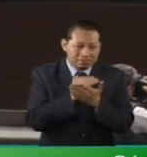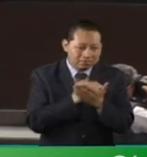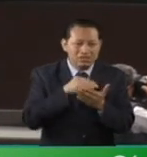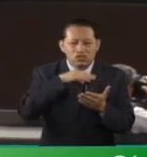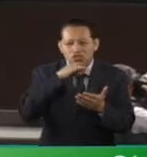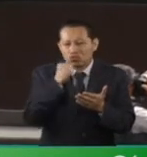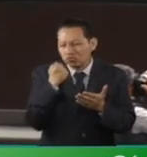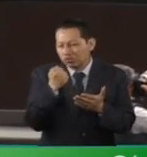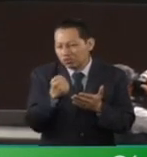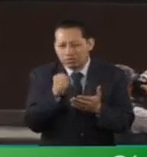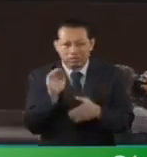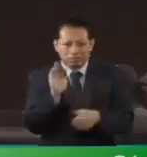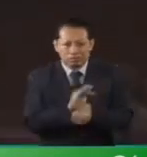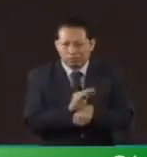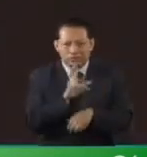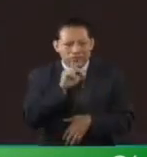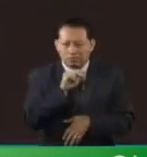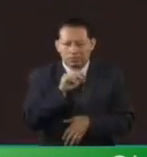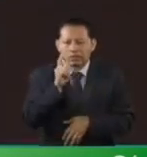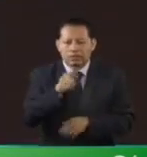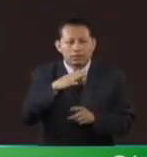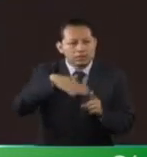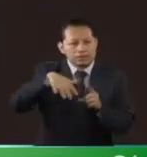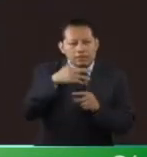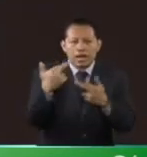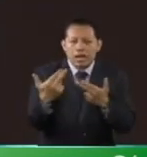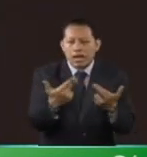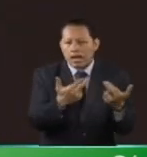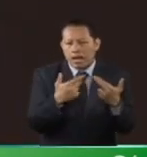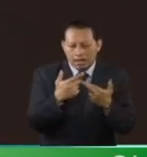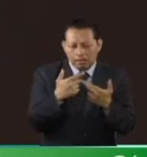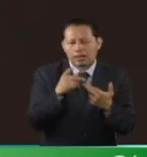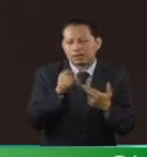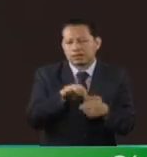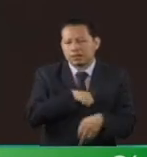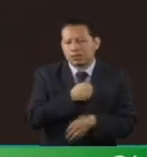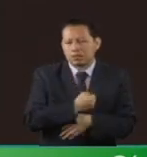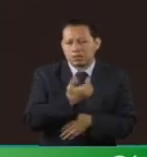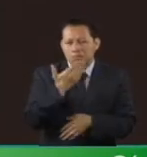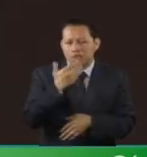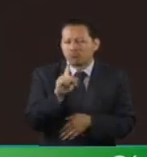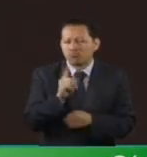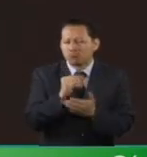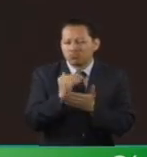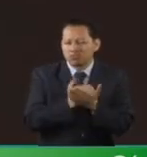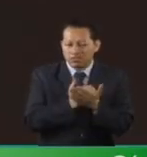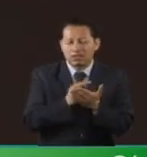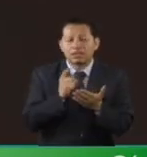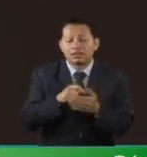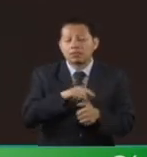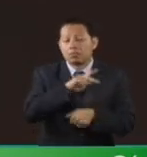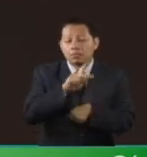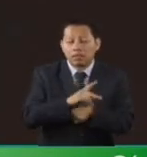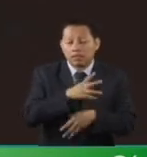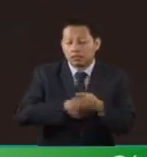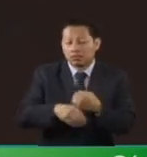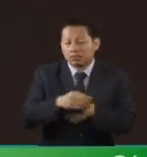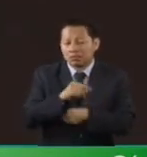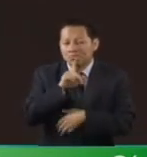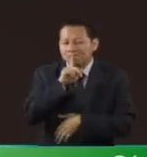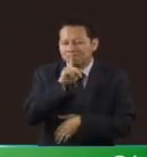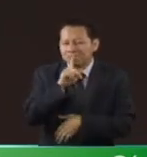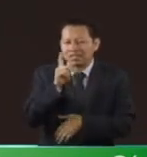contaminante un medio ambiente más deteriorado y menos saludable y un país menos sustentable y más